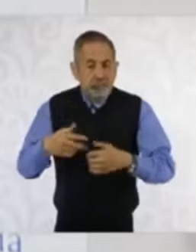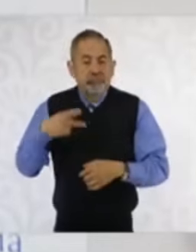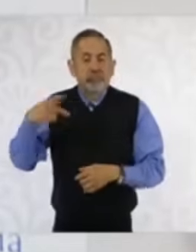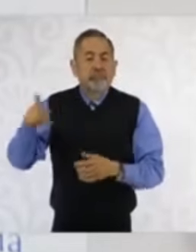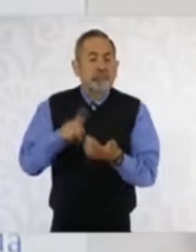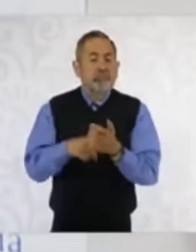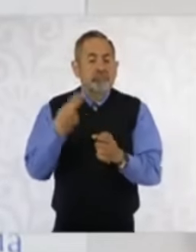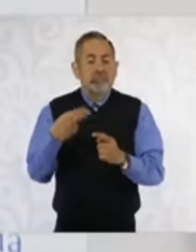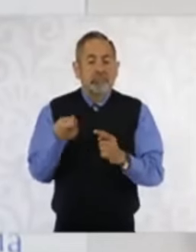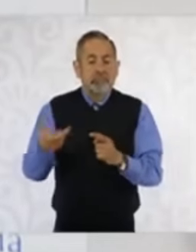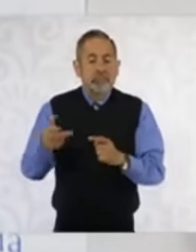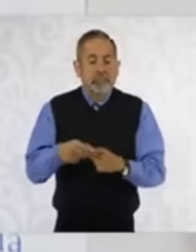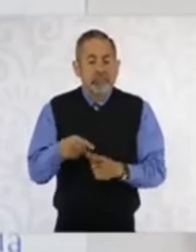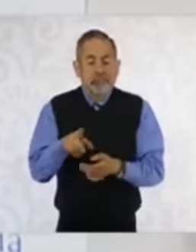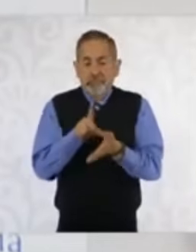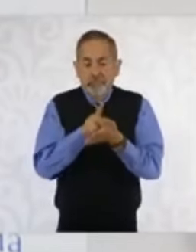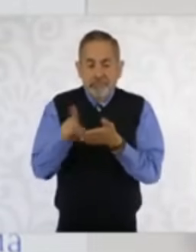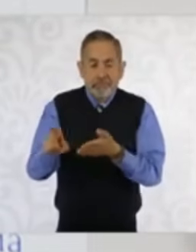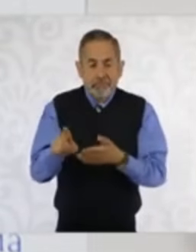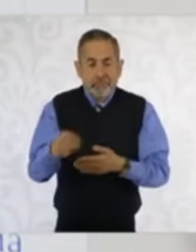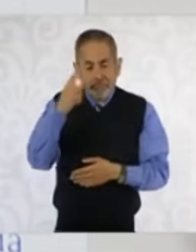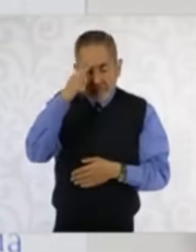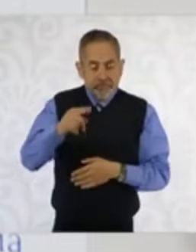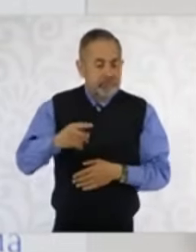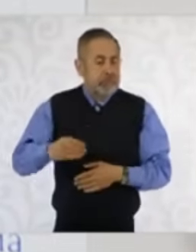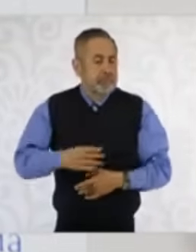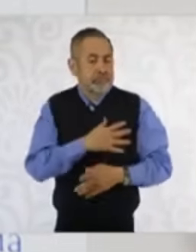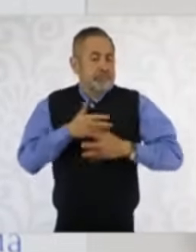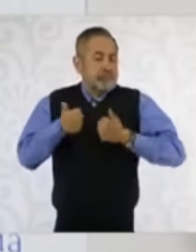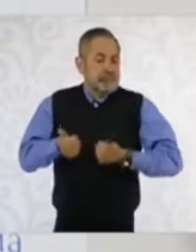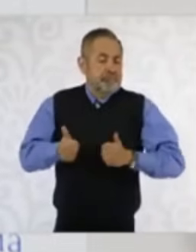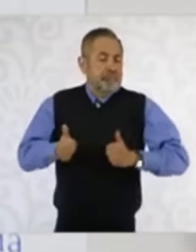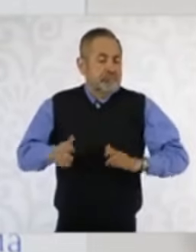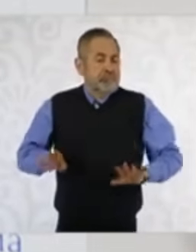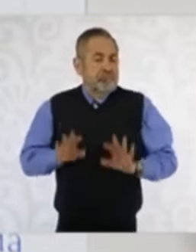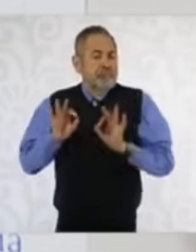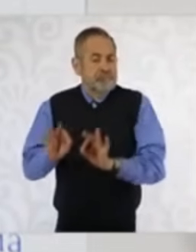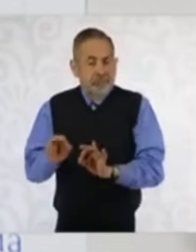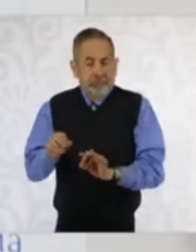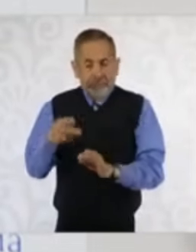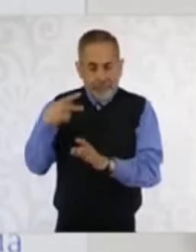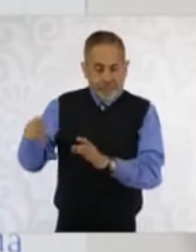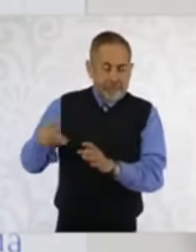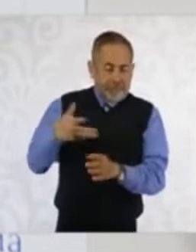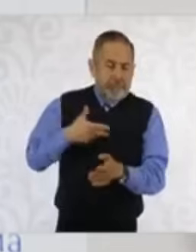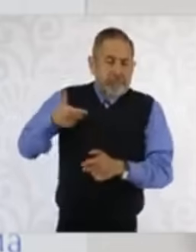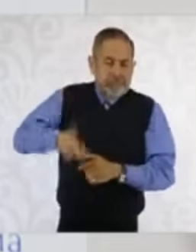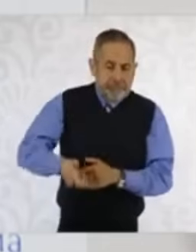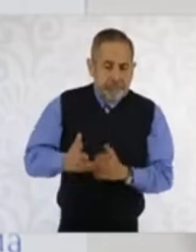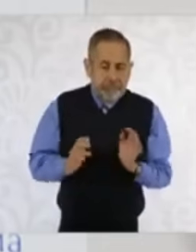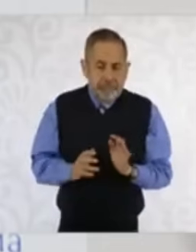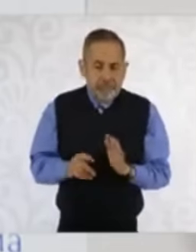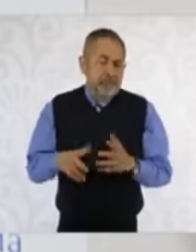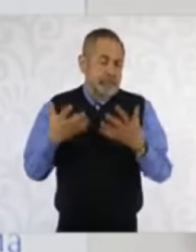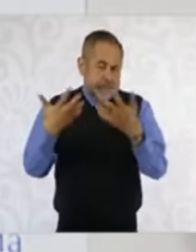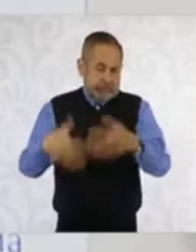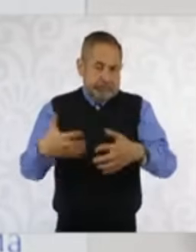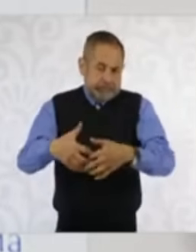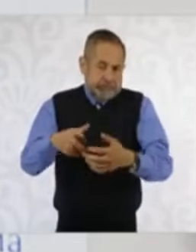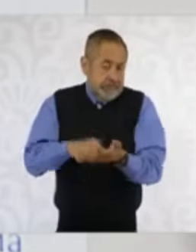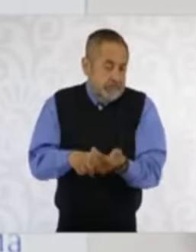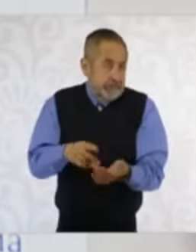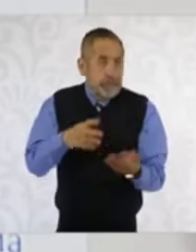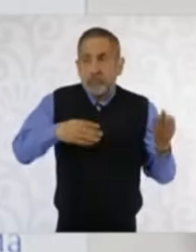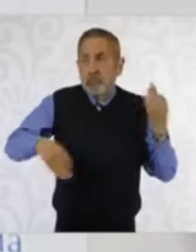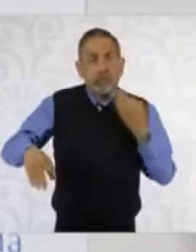puedas vivir dignamente en tu retiro. Su monto mensual será el equivalente a un salario mínimo general de la Ciudad de México. Además,